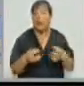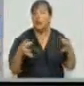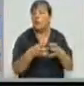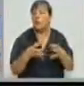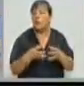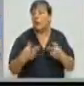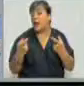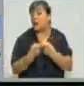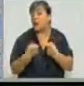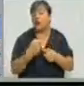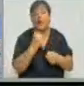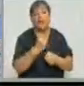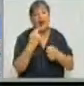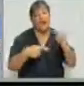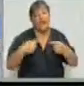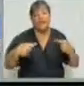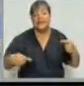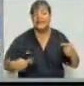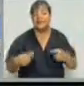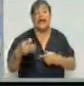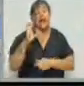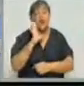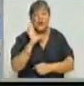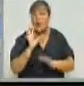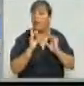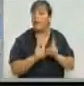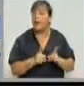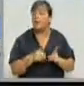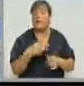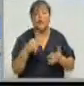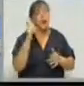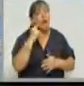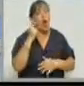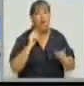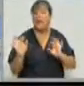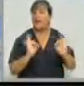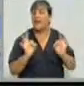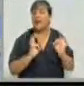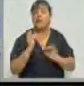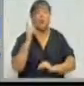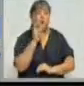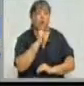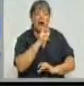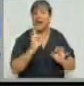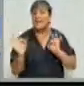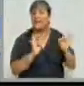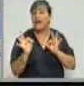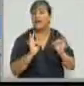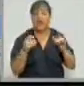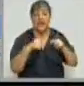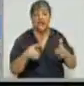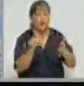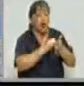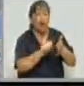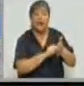sociedad civil que trabaja con diversidad sexual. Hemos tomado las voces de varones trans, de mujeres trans, y hemos recogido en este